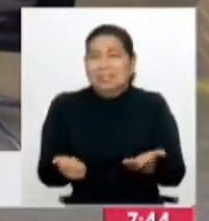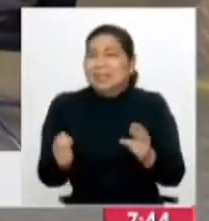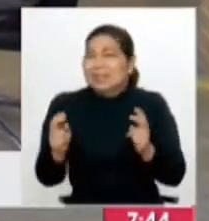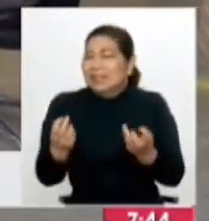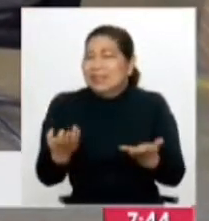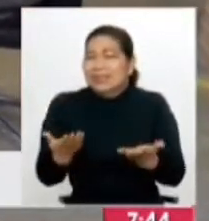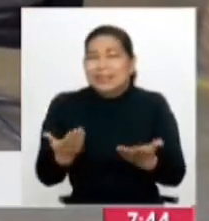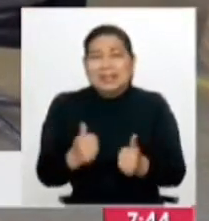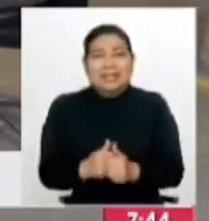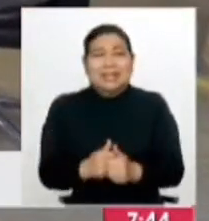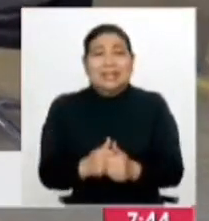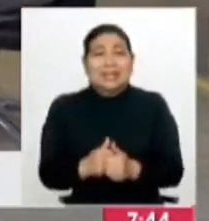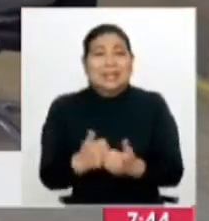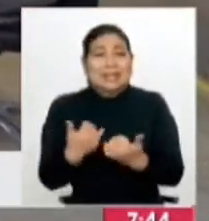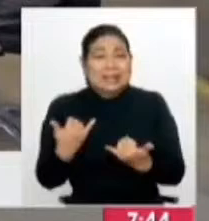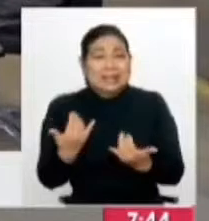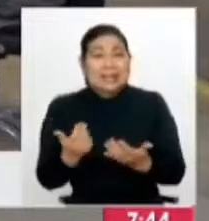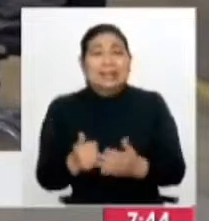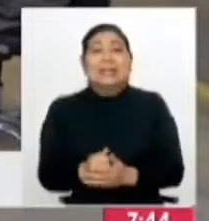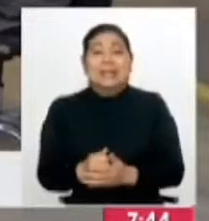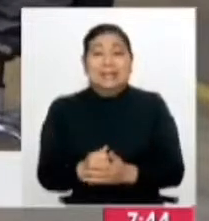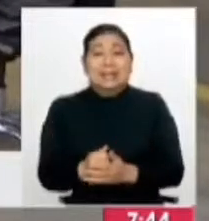un tema de, bueno, en realidad ahí